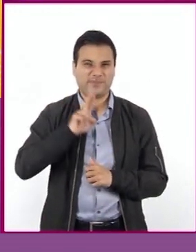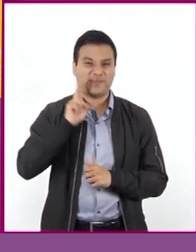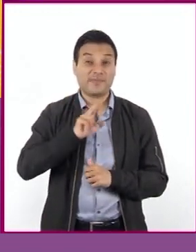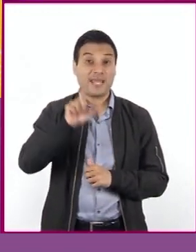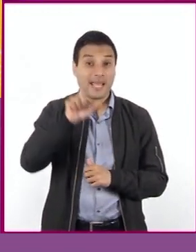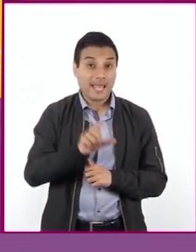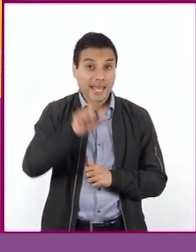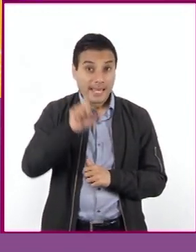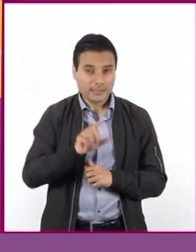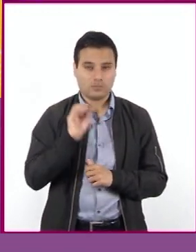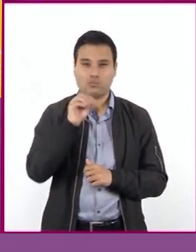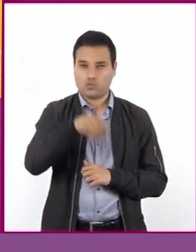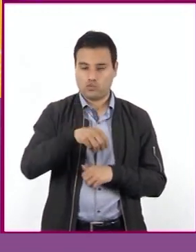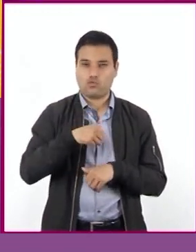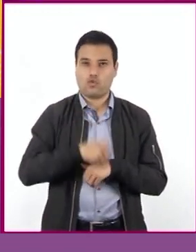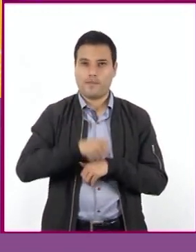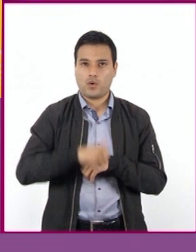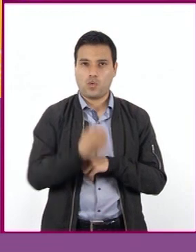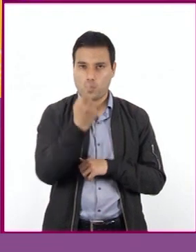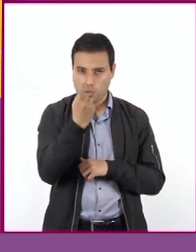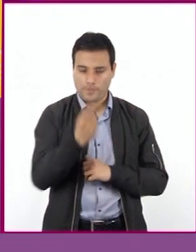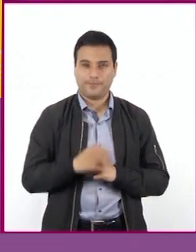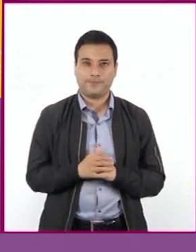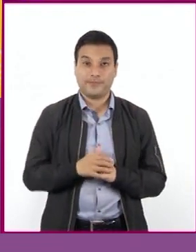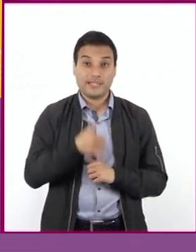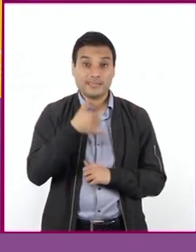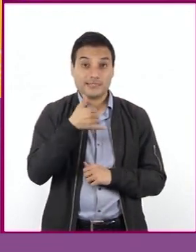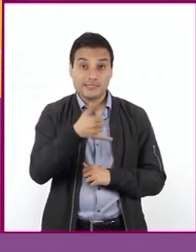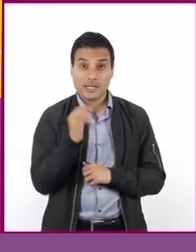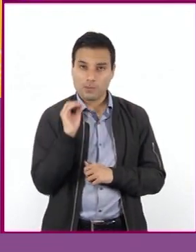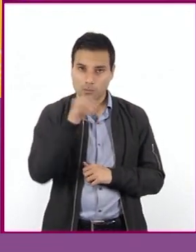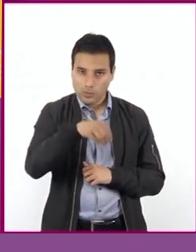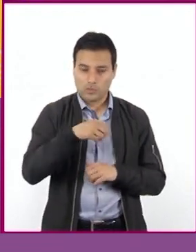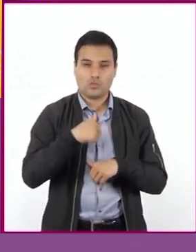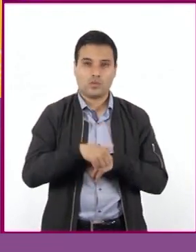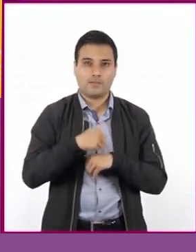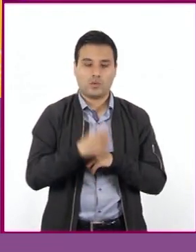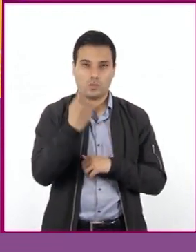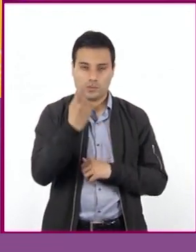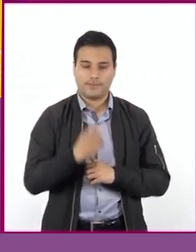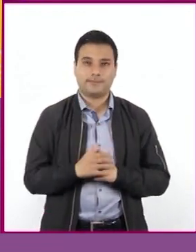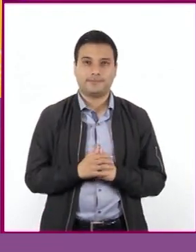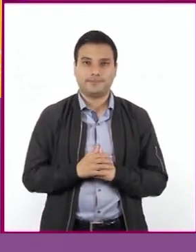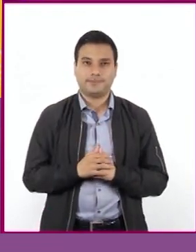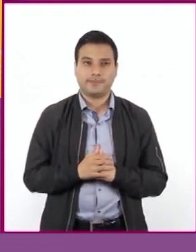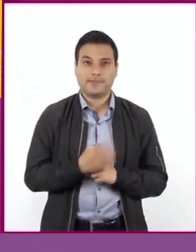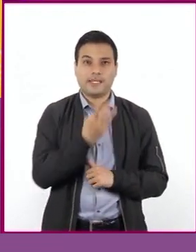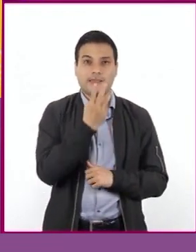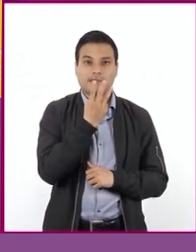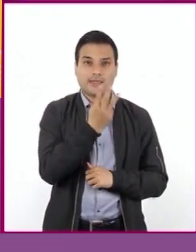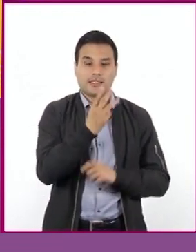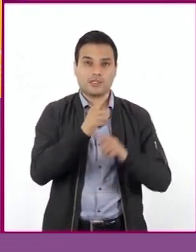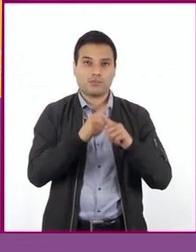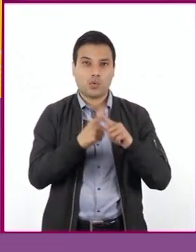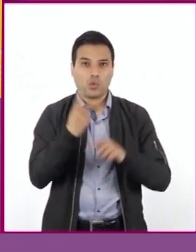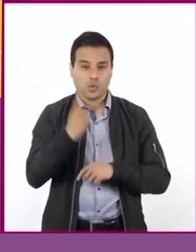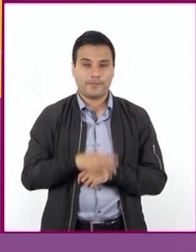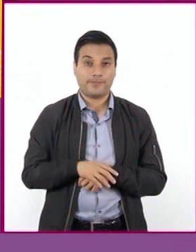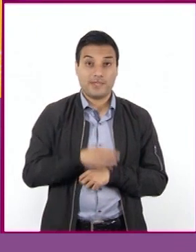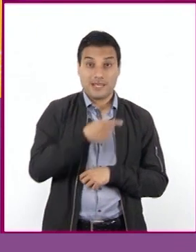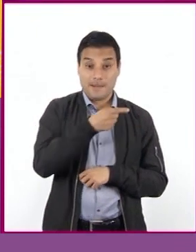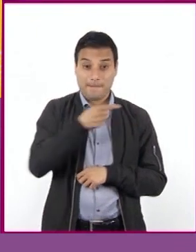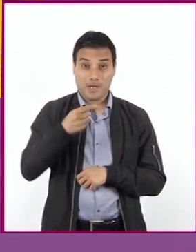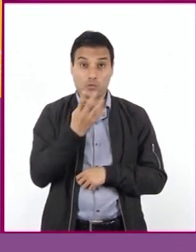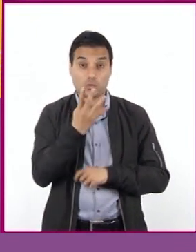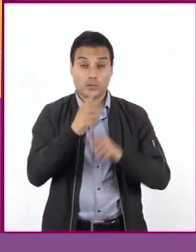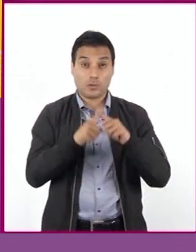valor numérico de x igual a 1 y y igual a 1. 3 por 1 menos 4 por